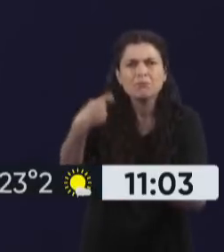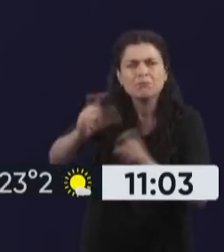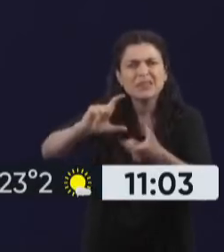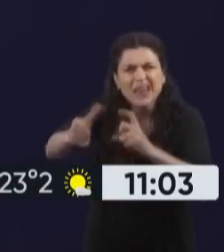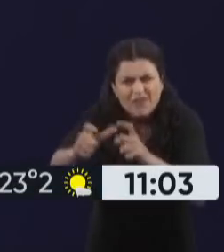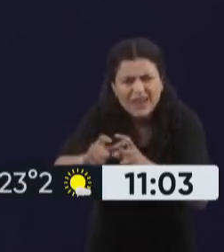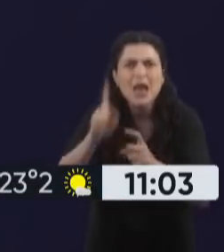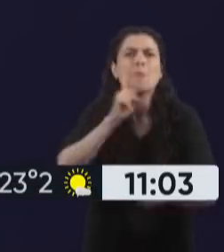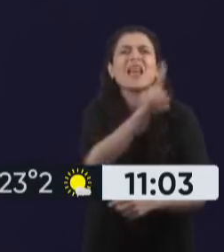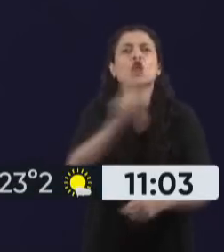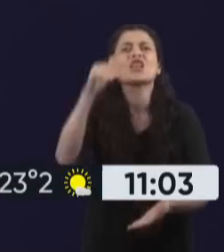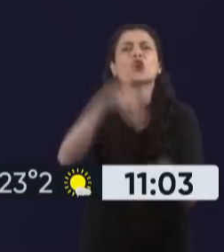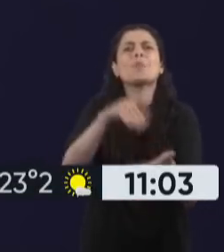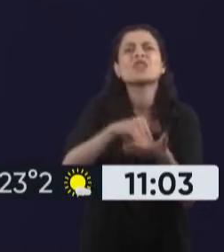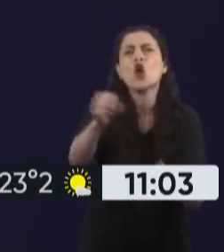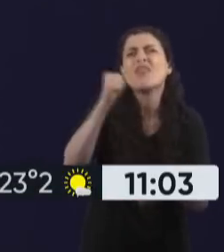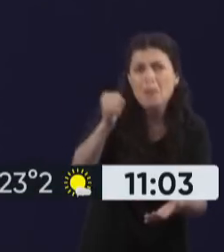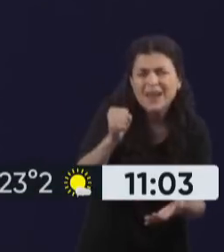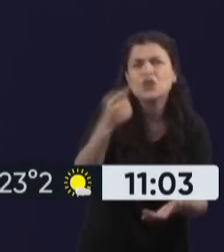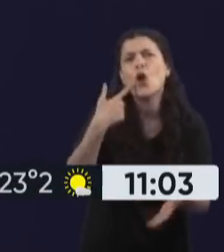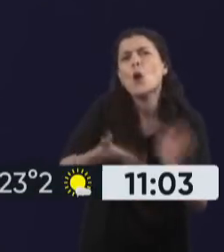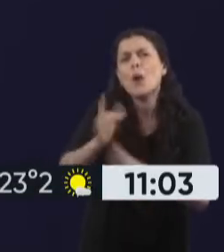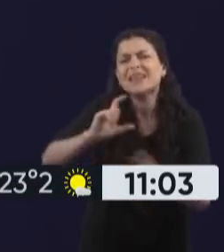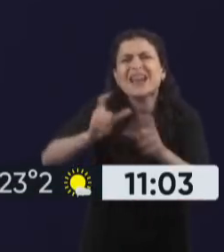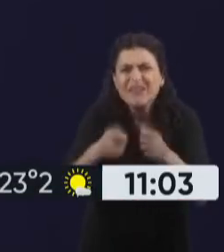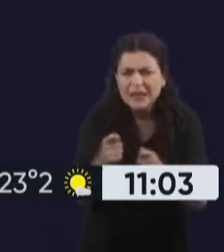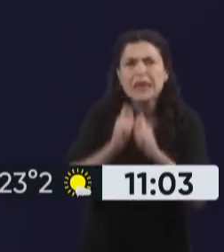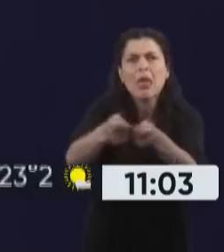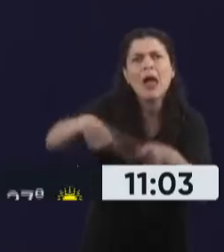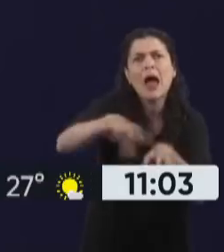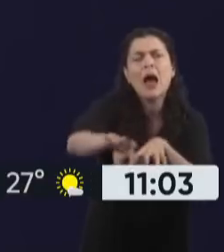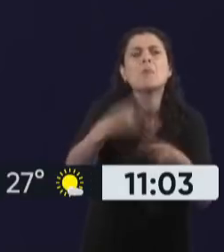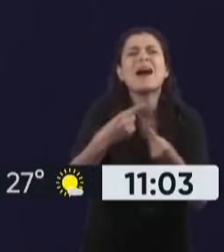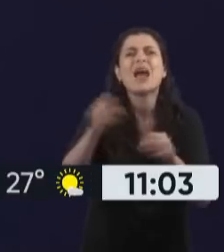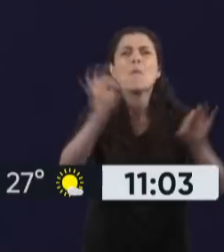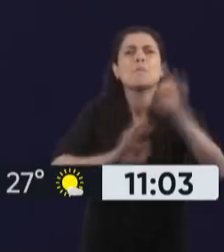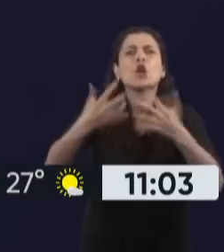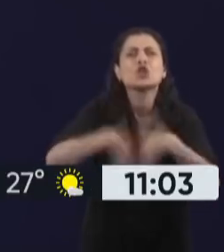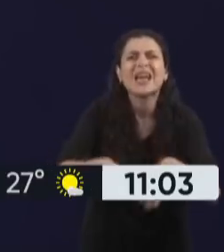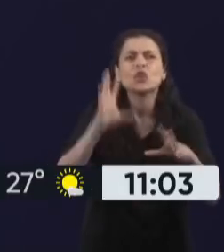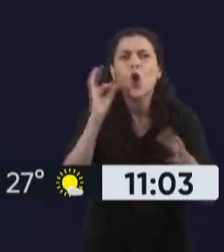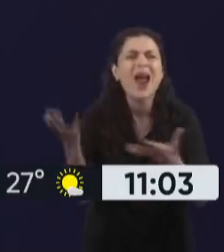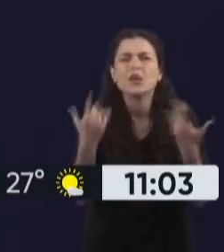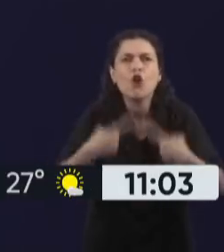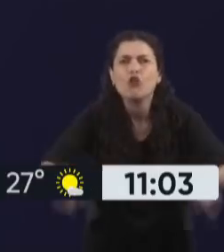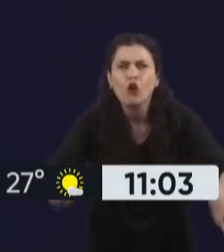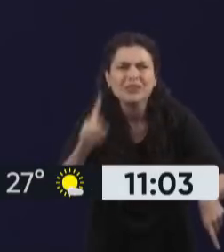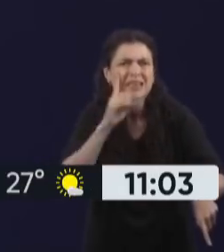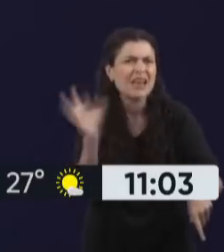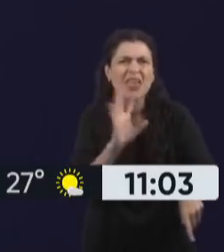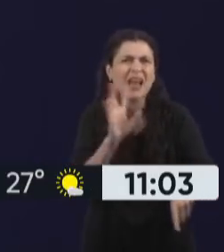1.200 millones de pesos para proyectos que nada tenían que ver con esta secretaría, con la Secretaría,